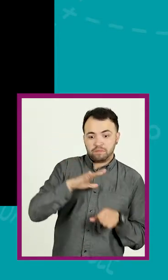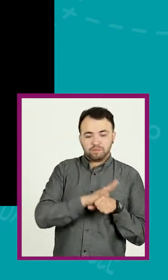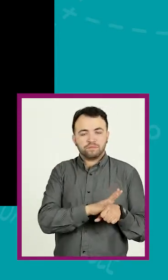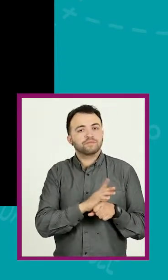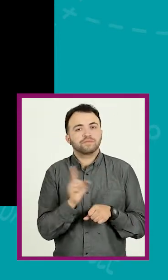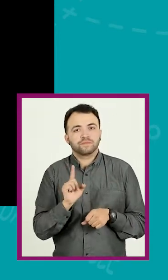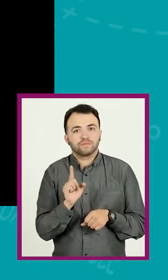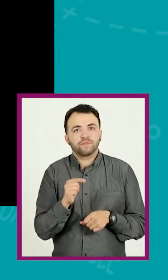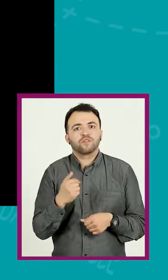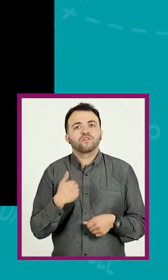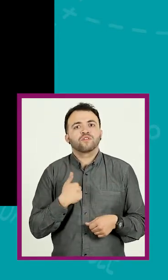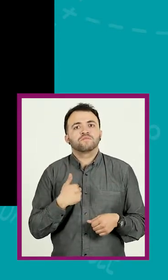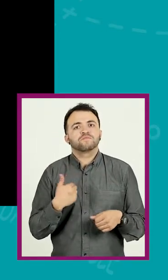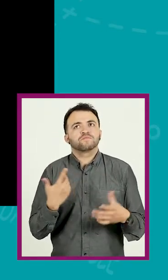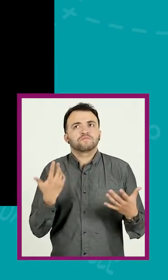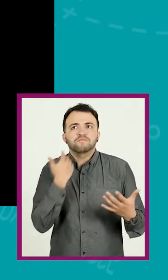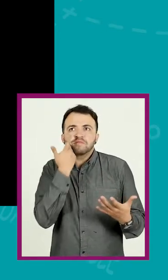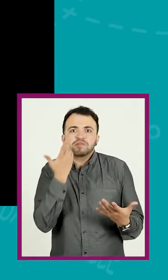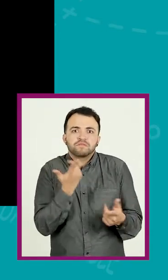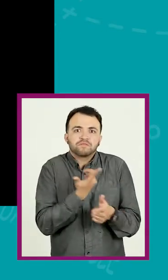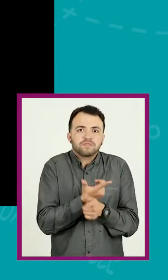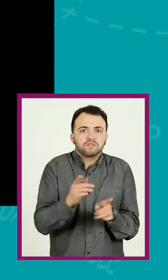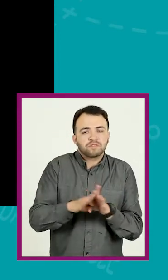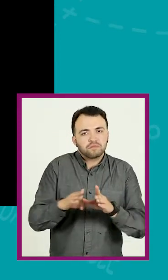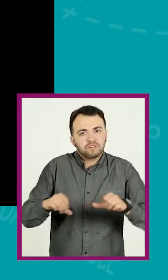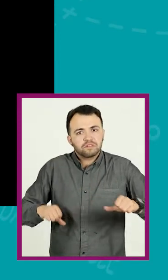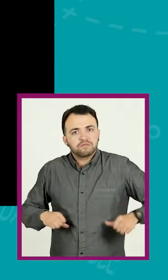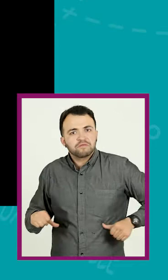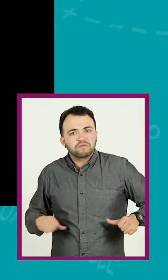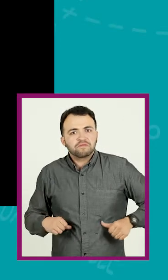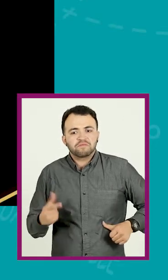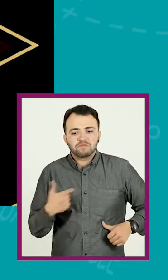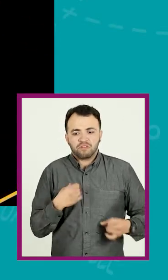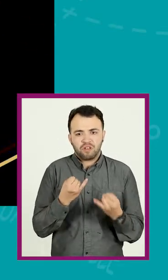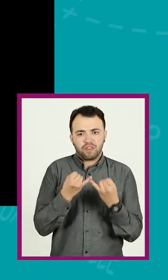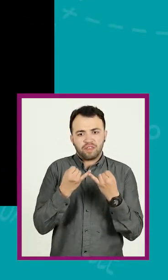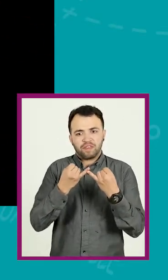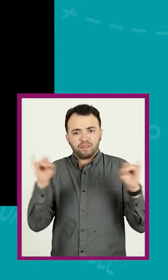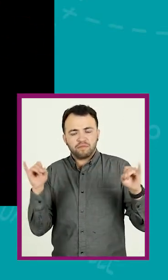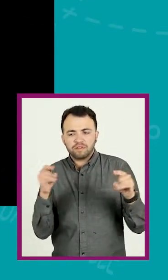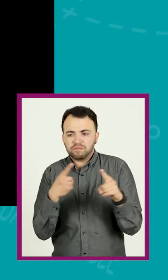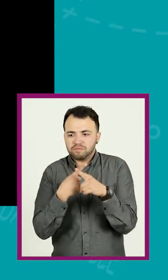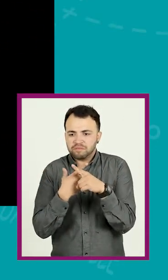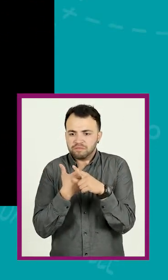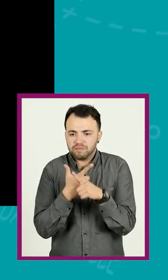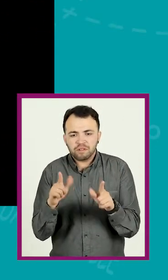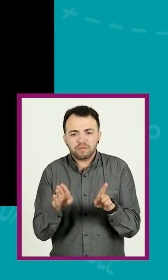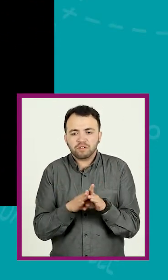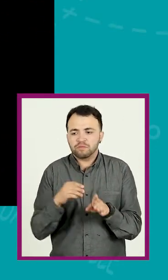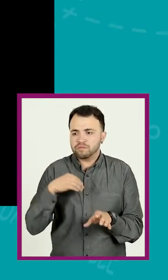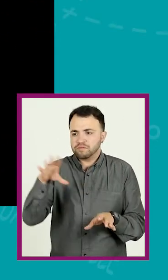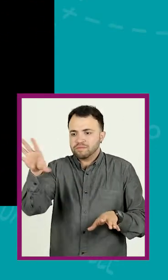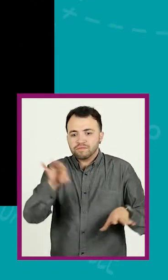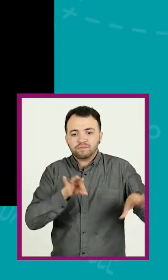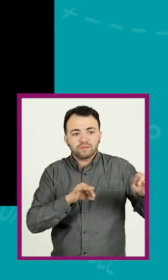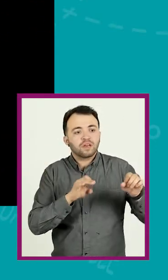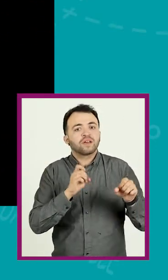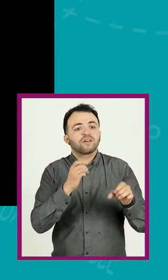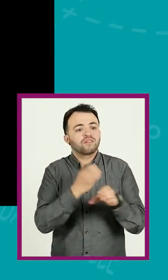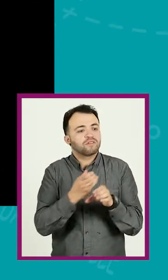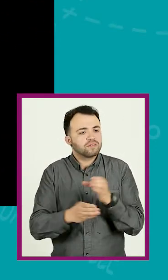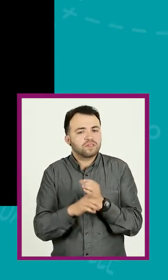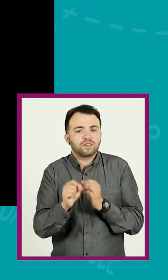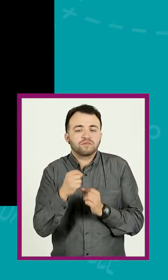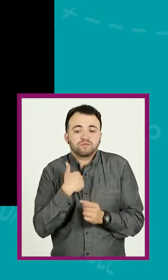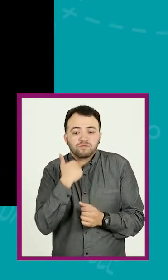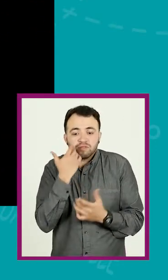restricciones, realizando una acción mediante la elección independiente de los fines y herramientas que considere